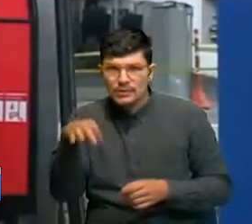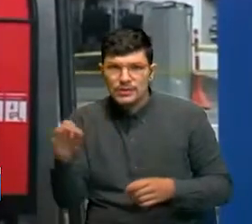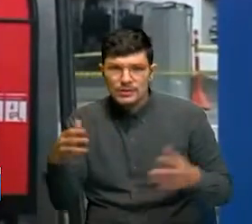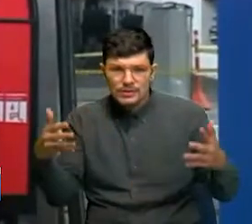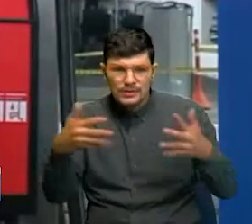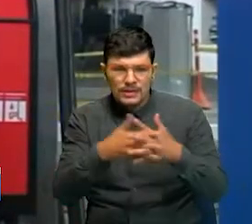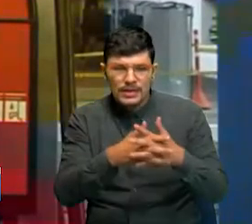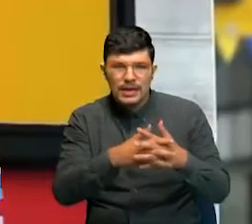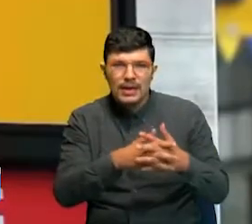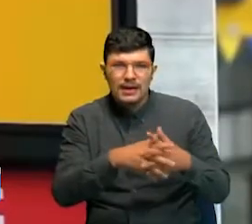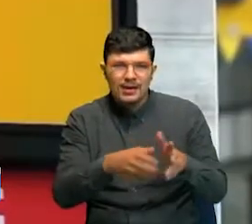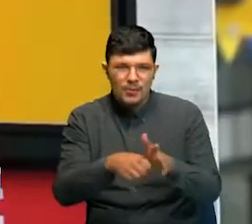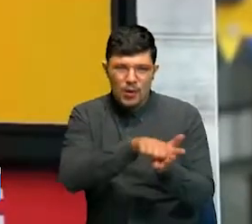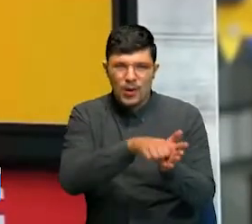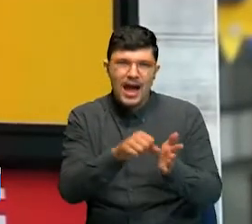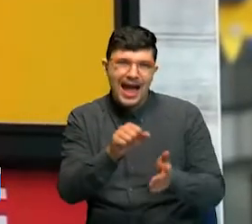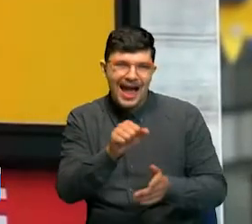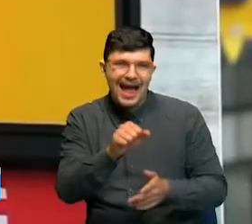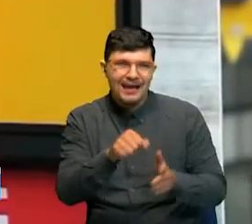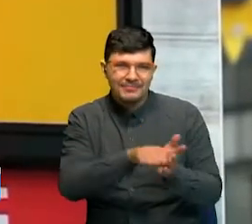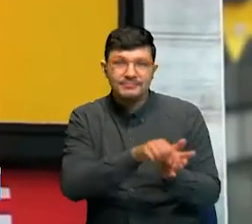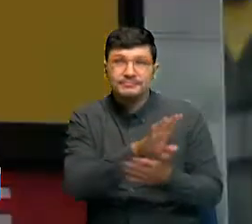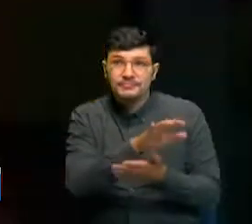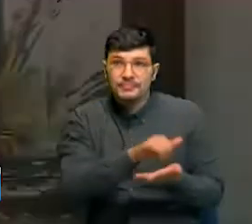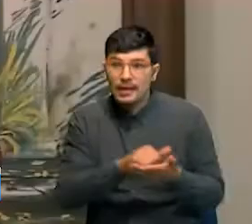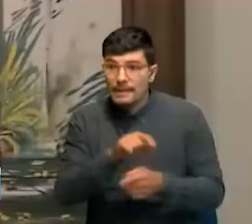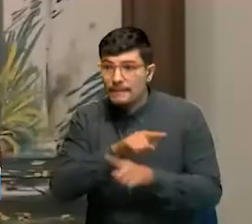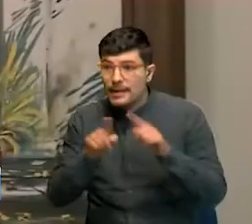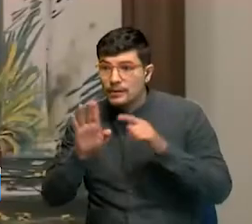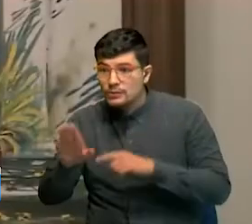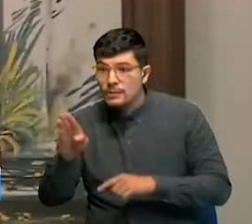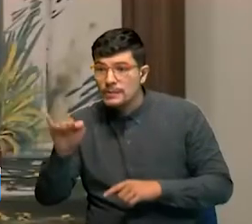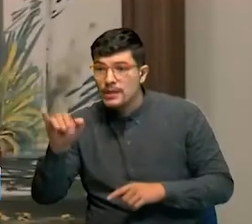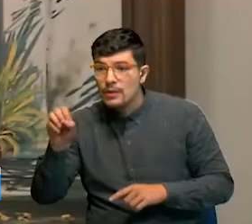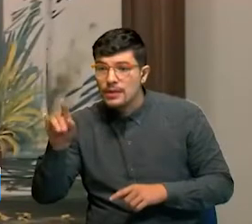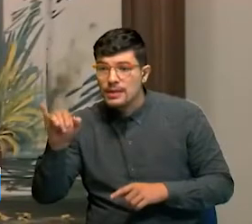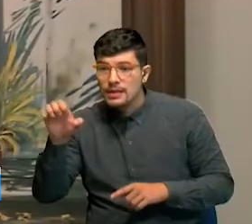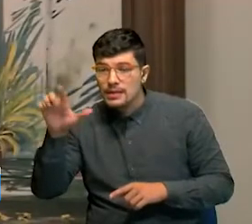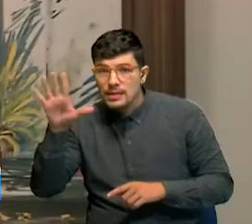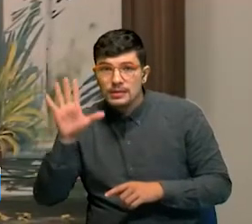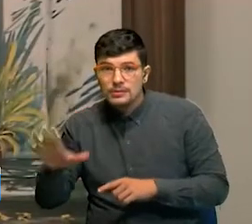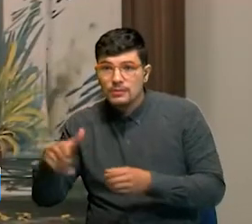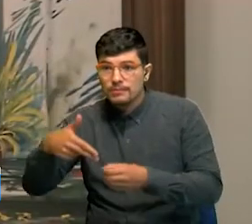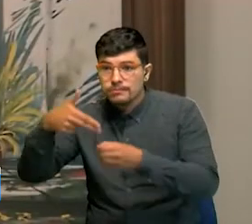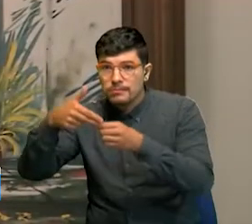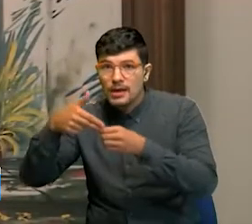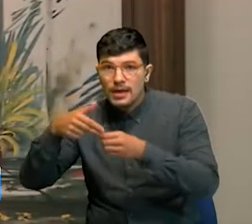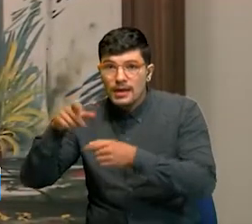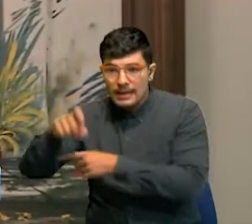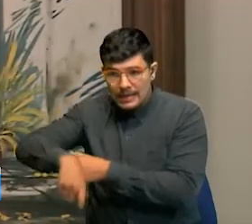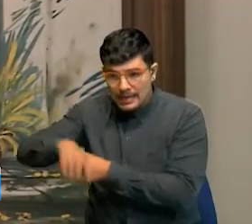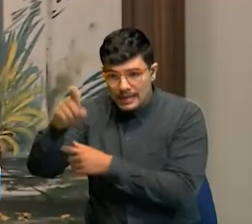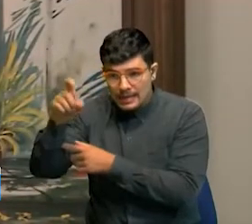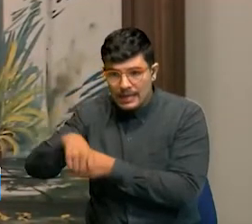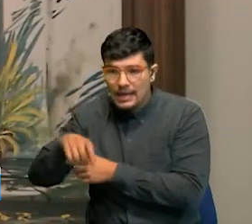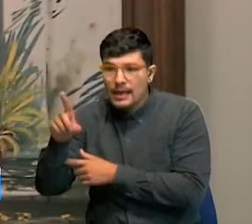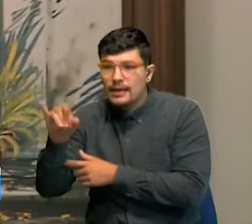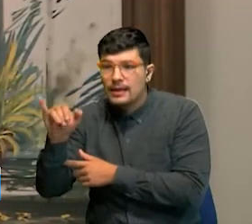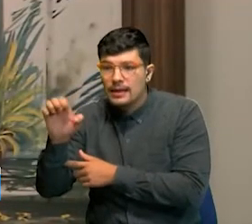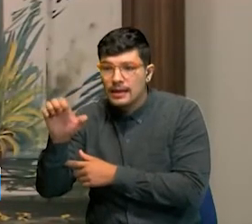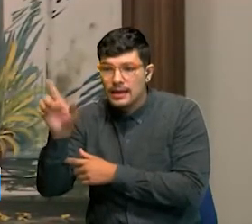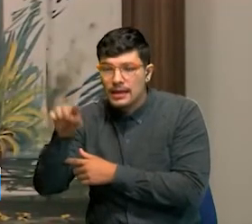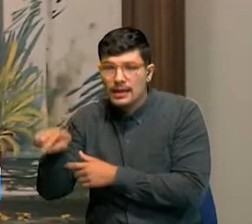etanol. Y el biocombustible, o sea, el biodiesel, el 90% de combustible fósil, diésel, y